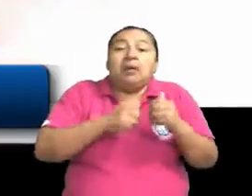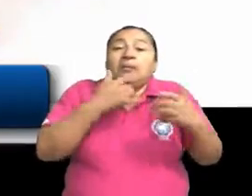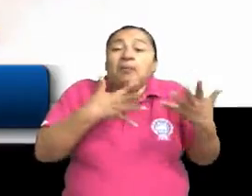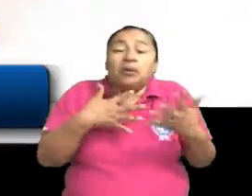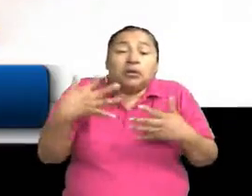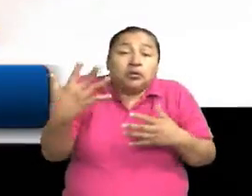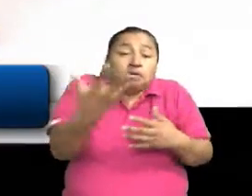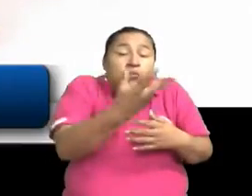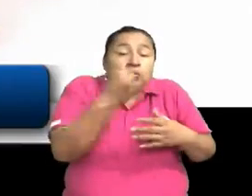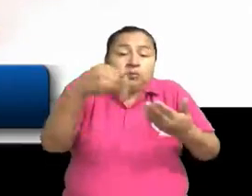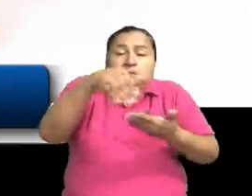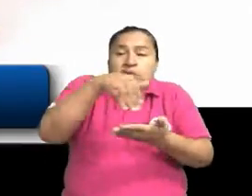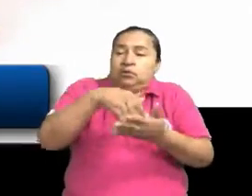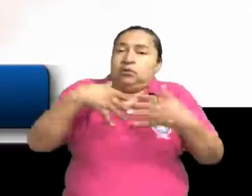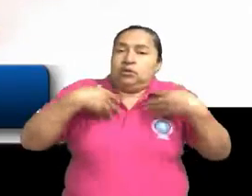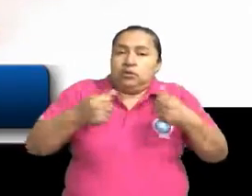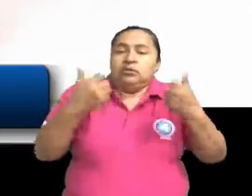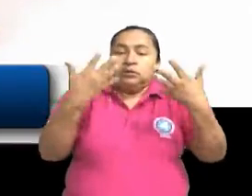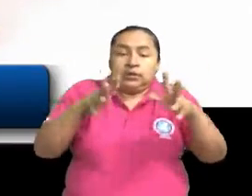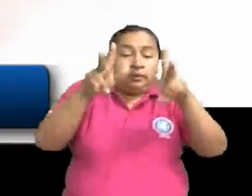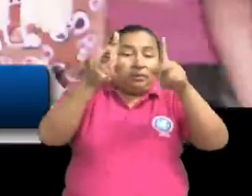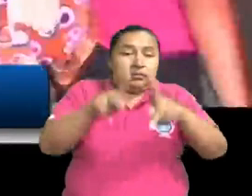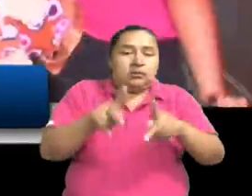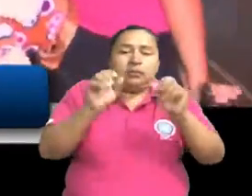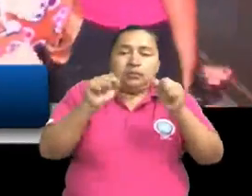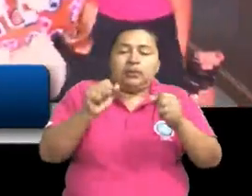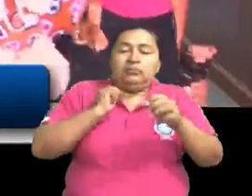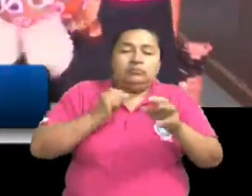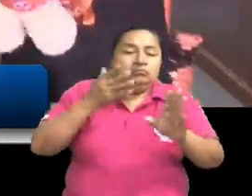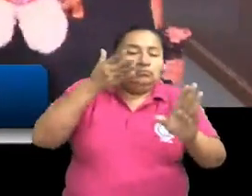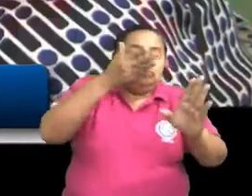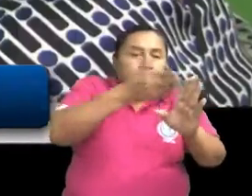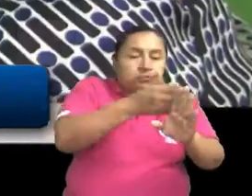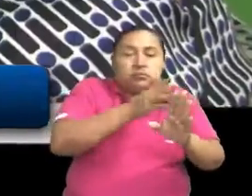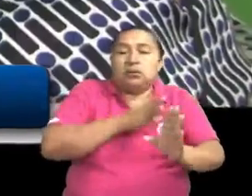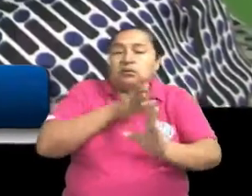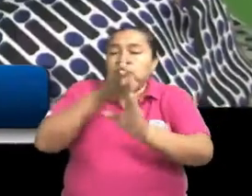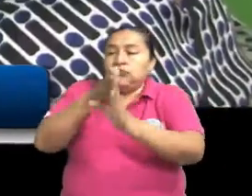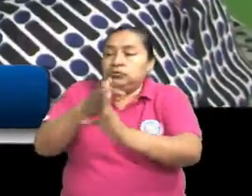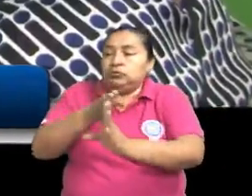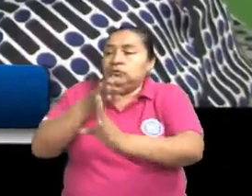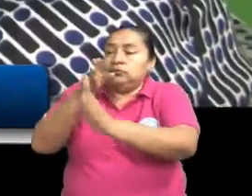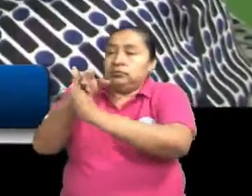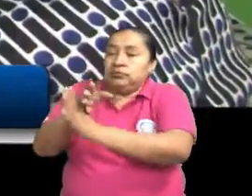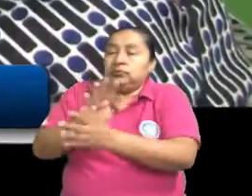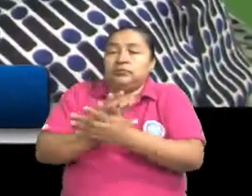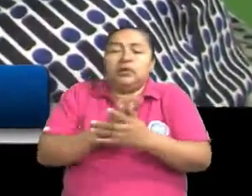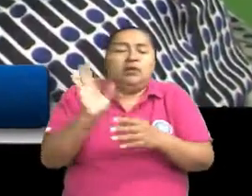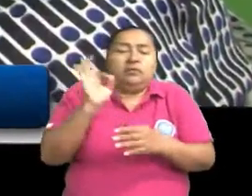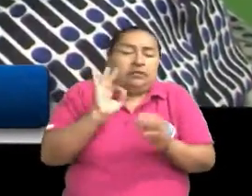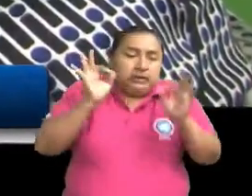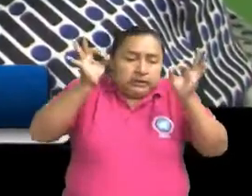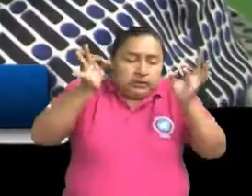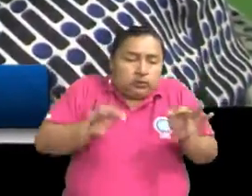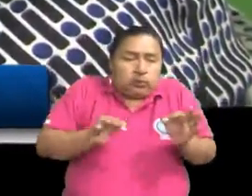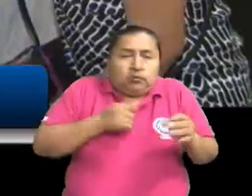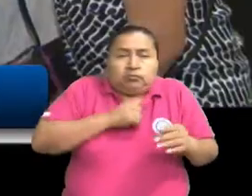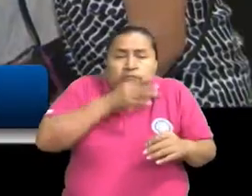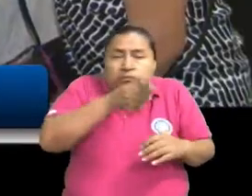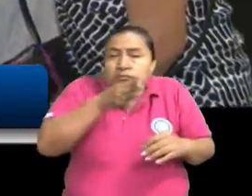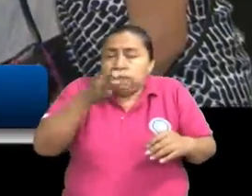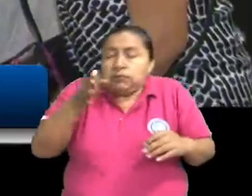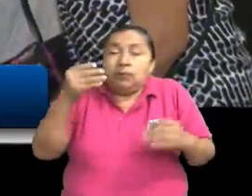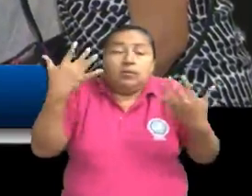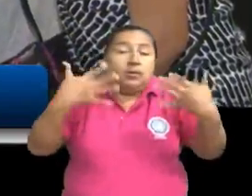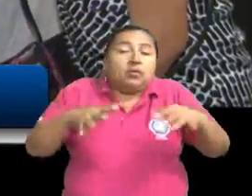en todos los centros de salud la población se puede dirigir seguramente. Segura, de una forma muy segura. Todos son profesionales. Van